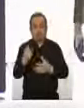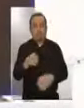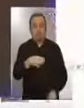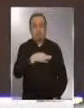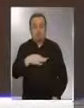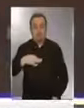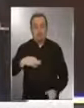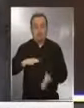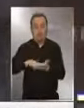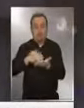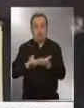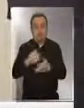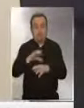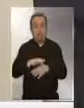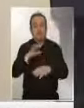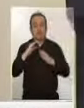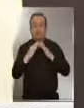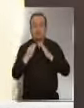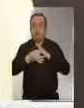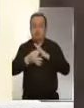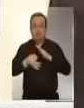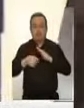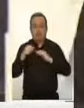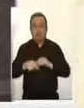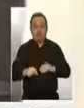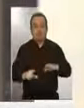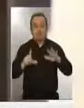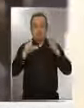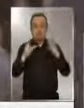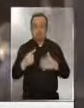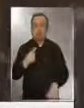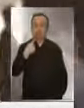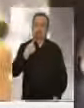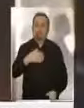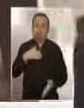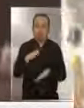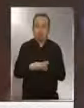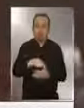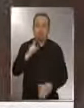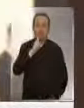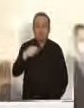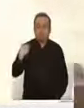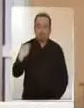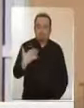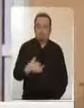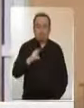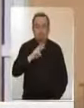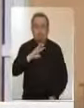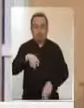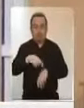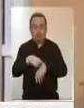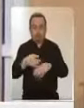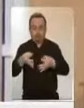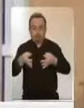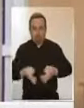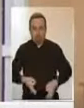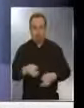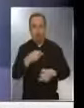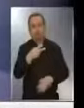Jaime Mañalich desde el Palacio de la Moneda. 7 fallecidos en las últimas 24 horas, sumando un total